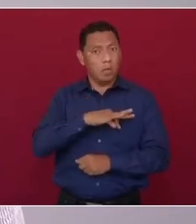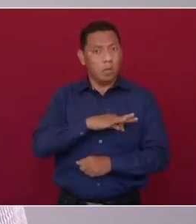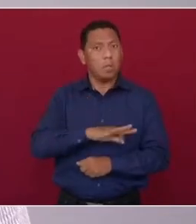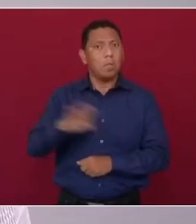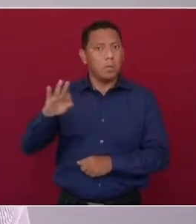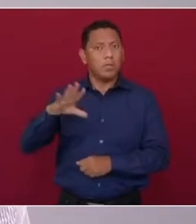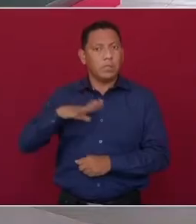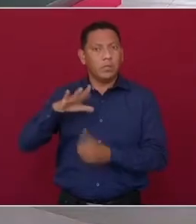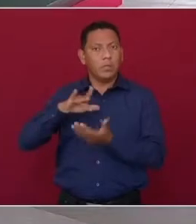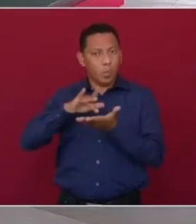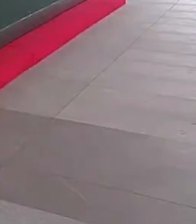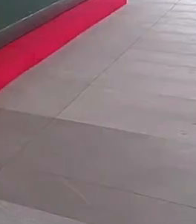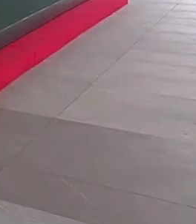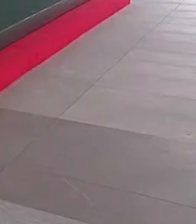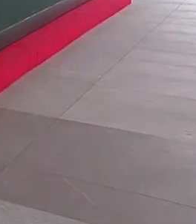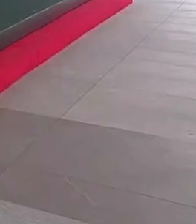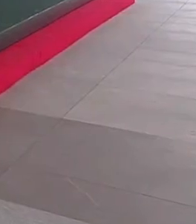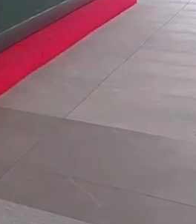contar con su apoyo